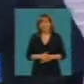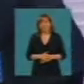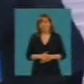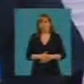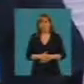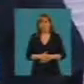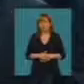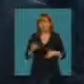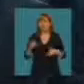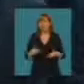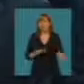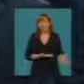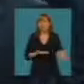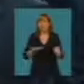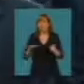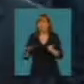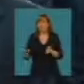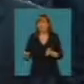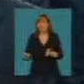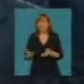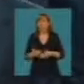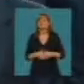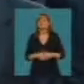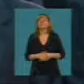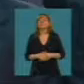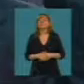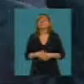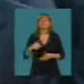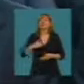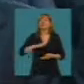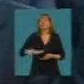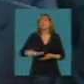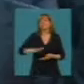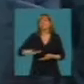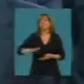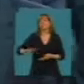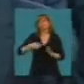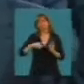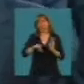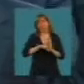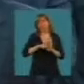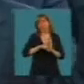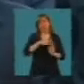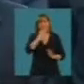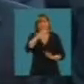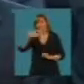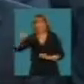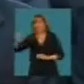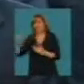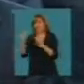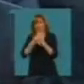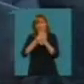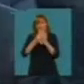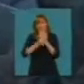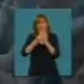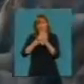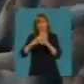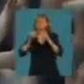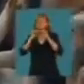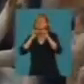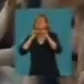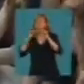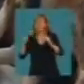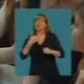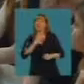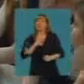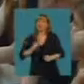A continuación, se procederá a la toma de juramento de ley de los señores ministros del Gabinete Nacional, secretarios de la